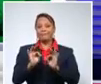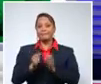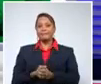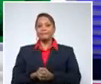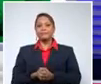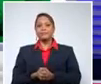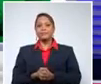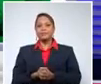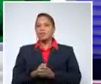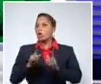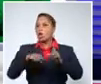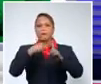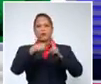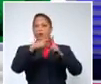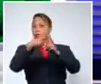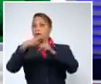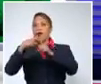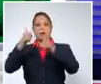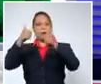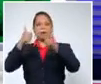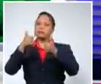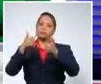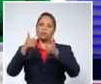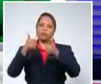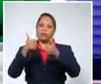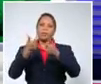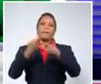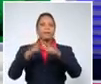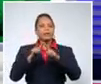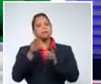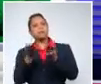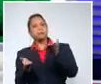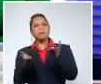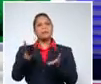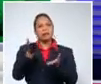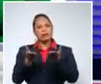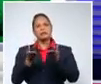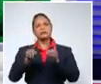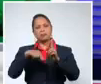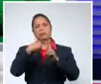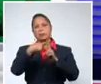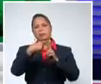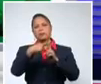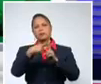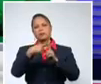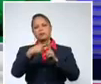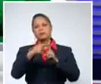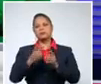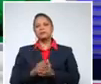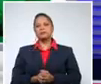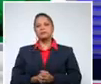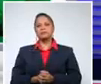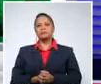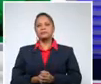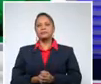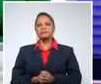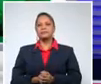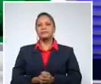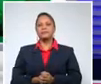lo positivo que quisiéramos, pero un balance positivo de todas formas. Y con